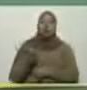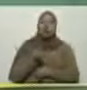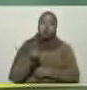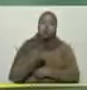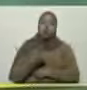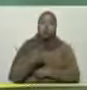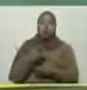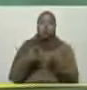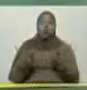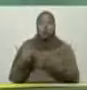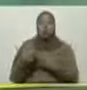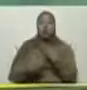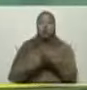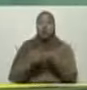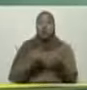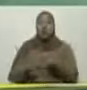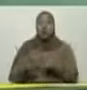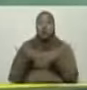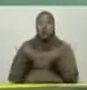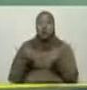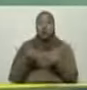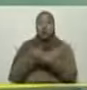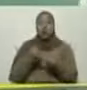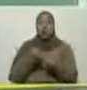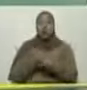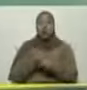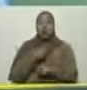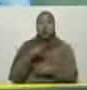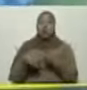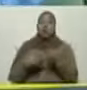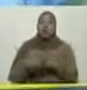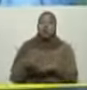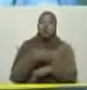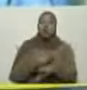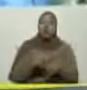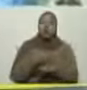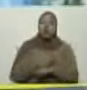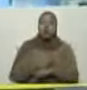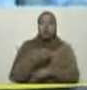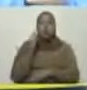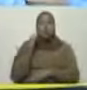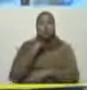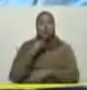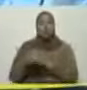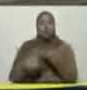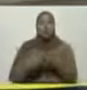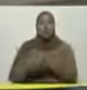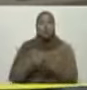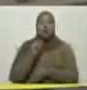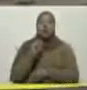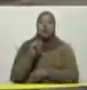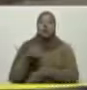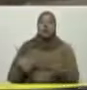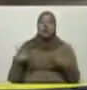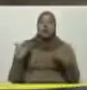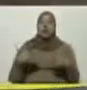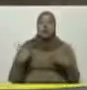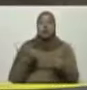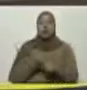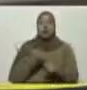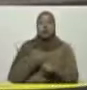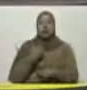totalmente rehabilitada a través del financiamiento de la caf y que el gobierno boliviano hoy pone en marcha estamos muy contentos muy alegres con